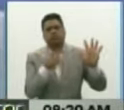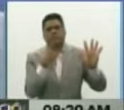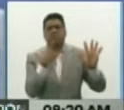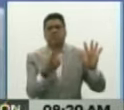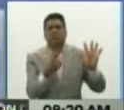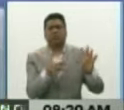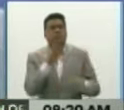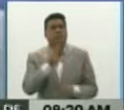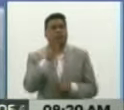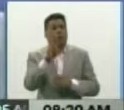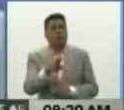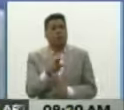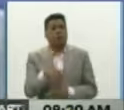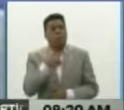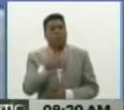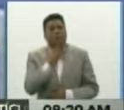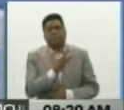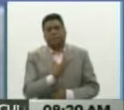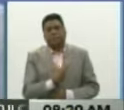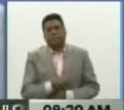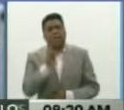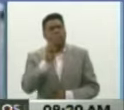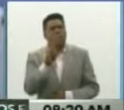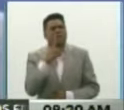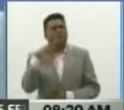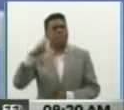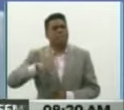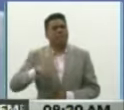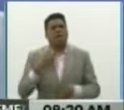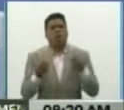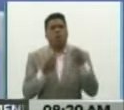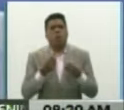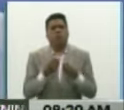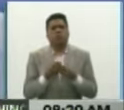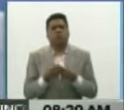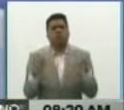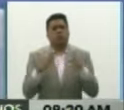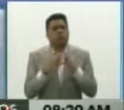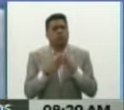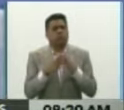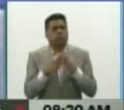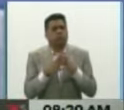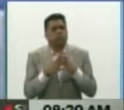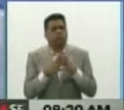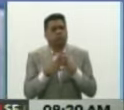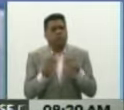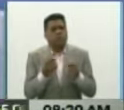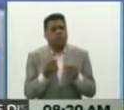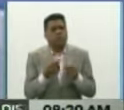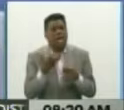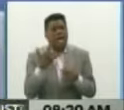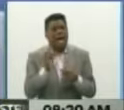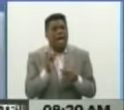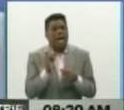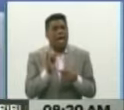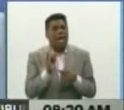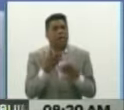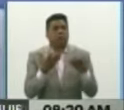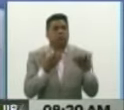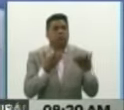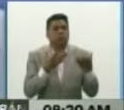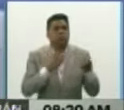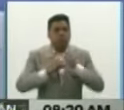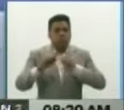una realidad. Y es muy triste ver a esa realidad cuando saben que están infinitamente, tuvieron movilidad social, salieron de donde